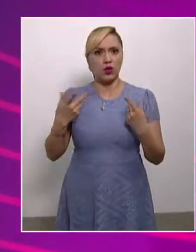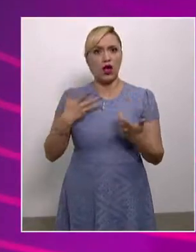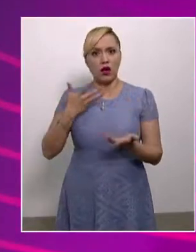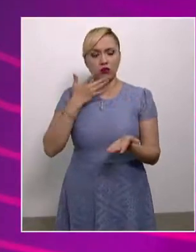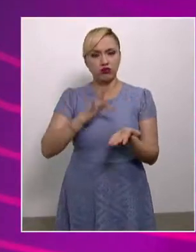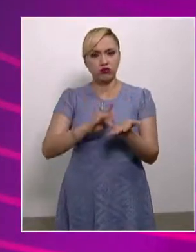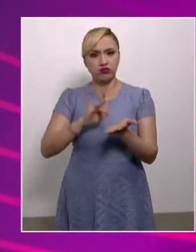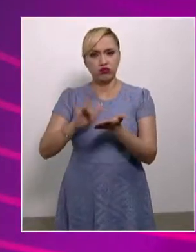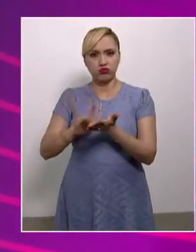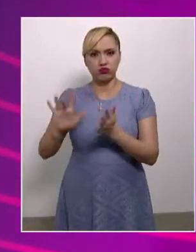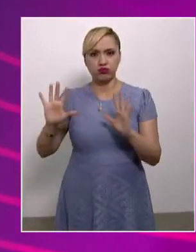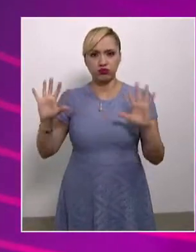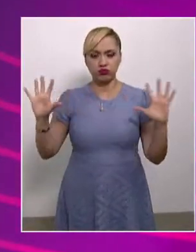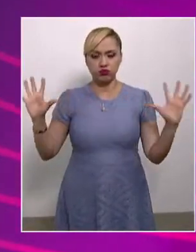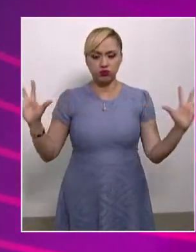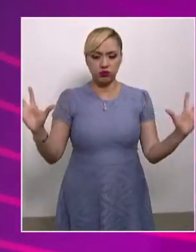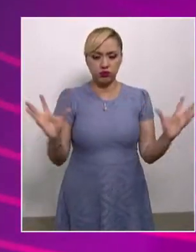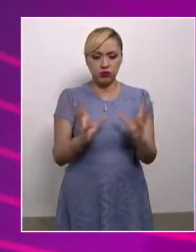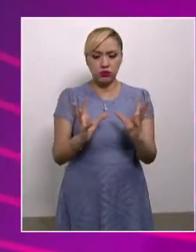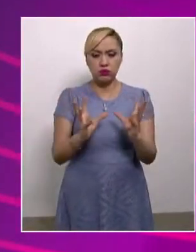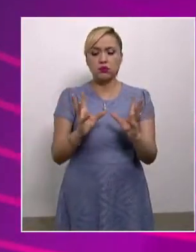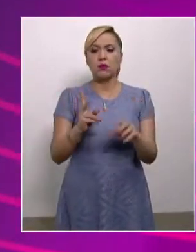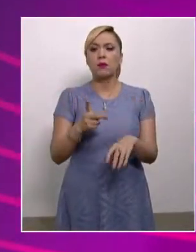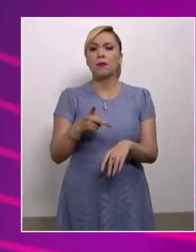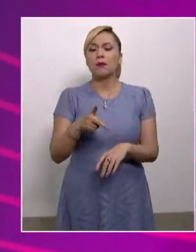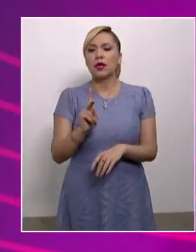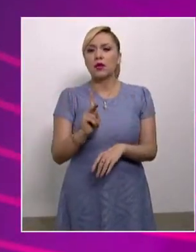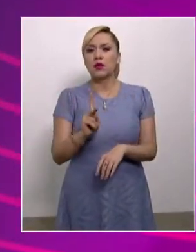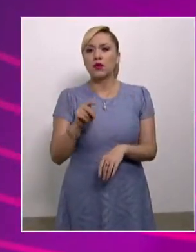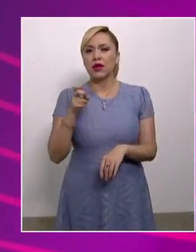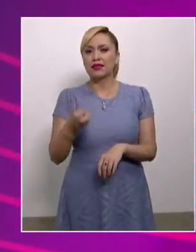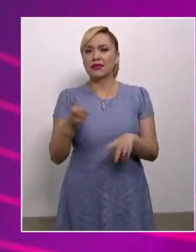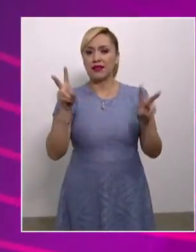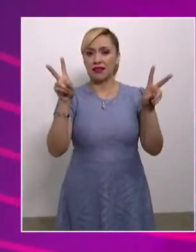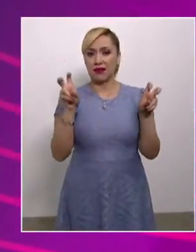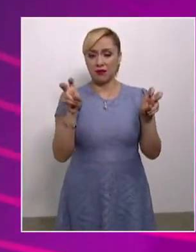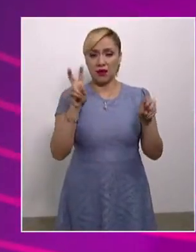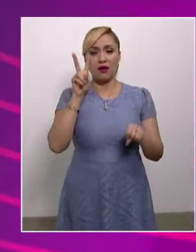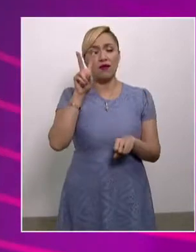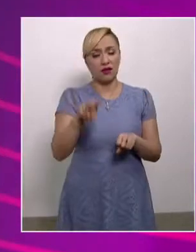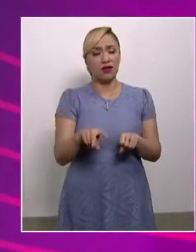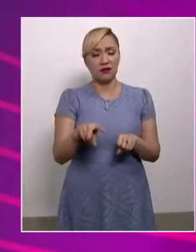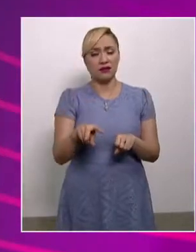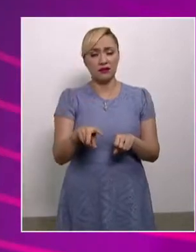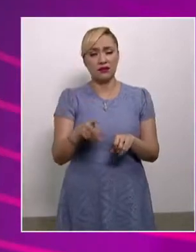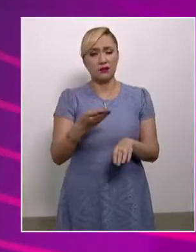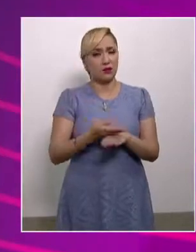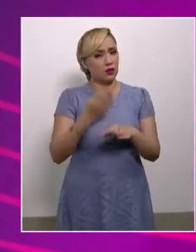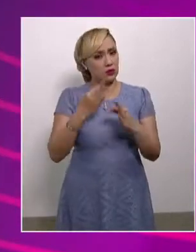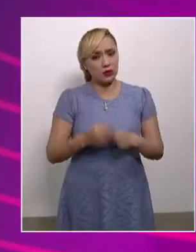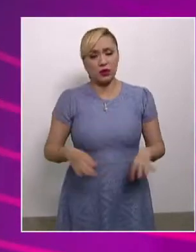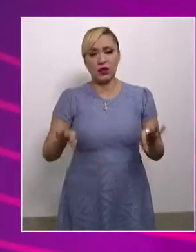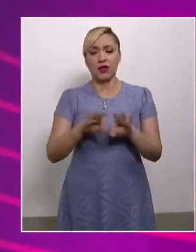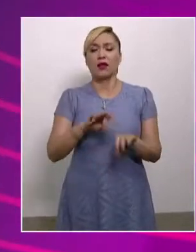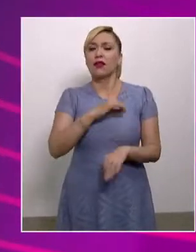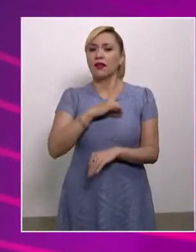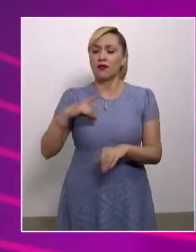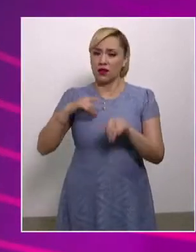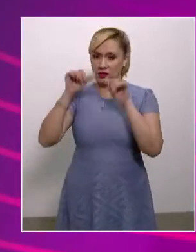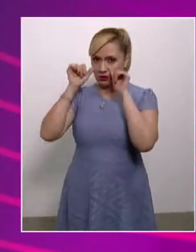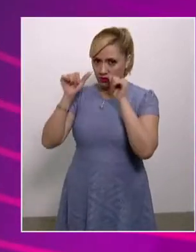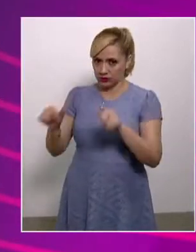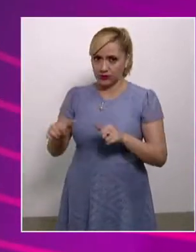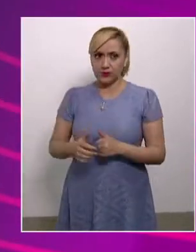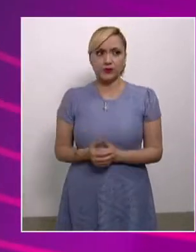duda, si hay una mesa de migración y género es porque estos temas son de particular relevancia y hay que poner especial